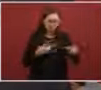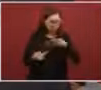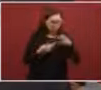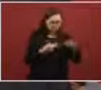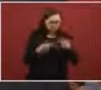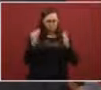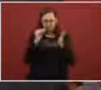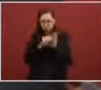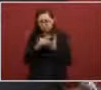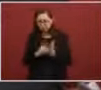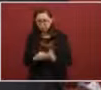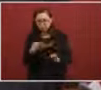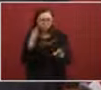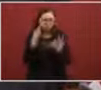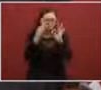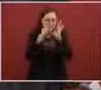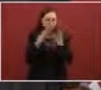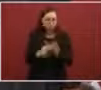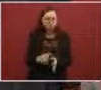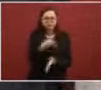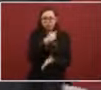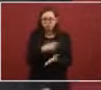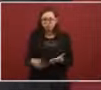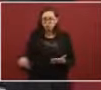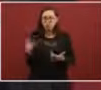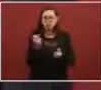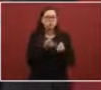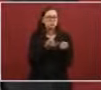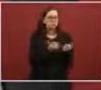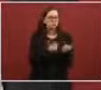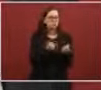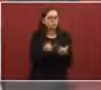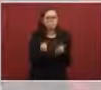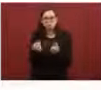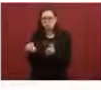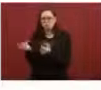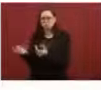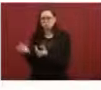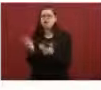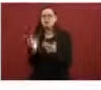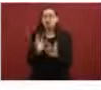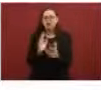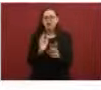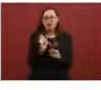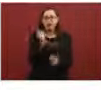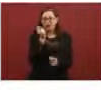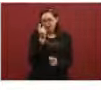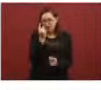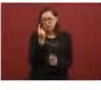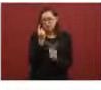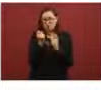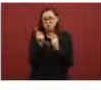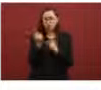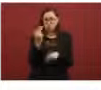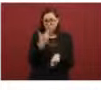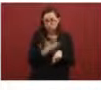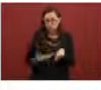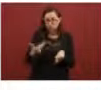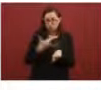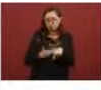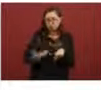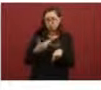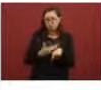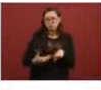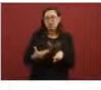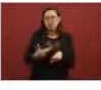ya señalada en su mecanismo, la distribución de la cual todavía tenemos algunos puntos de ajuste, puesto que